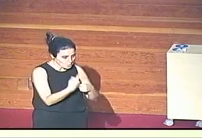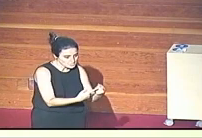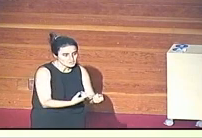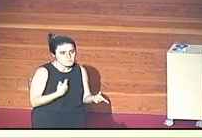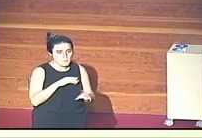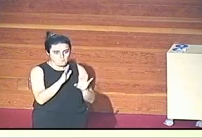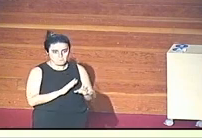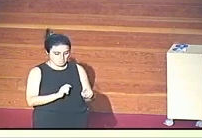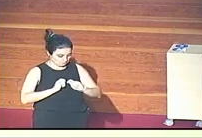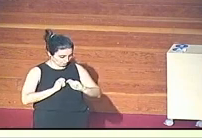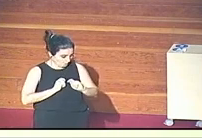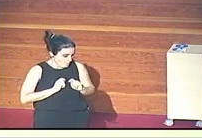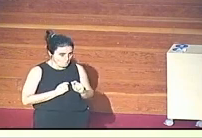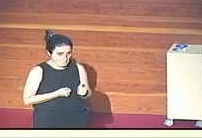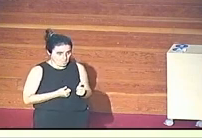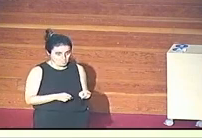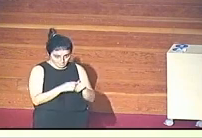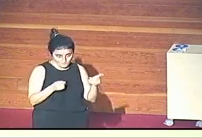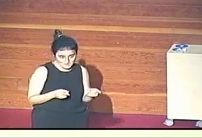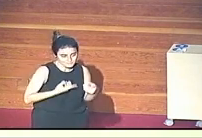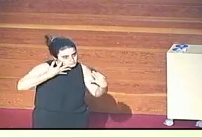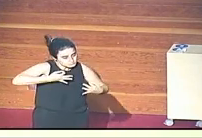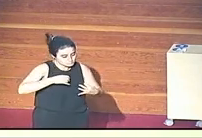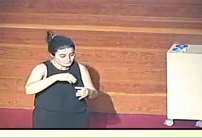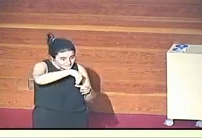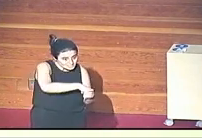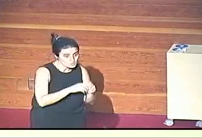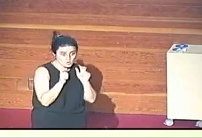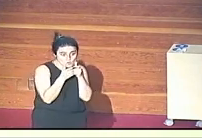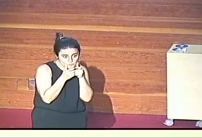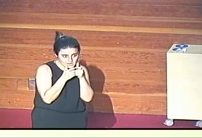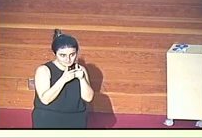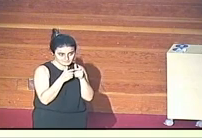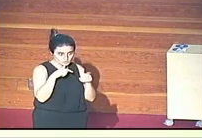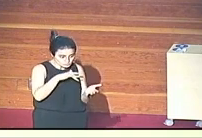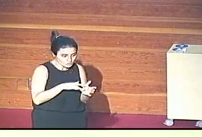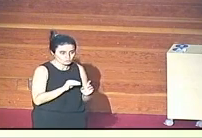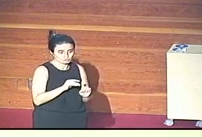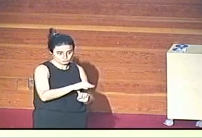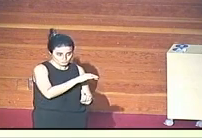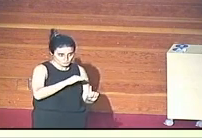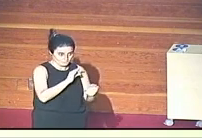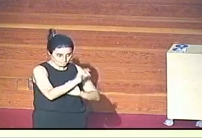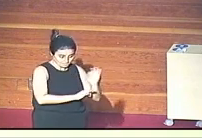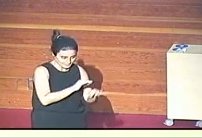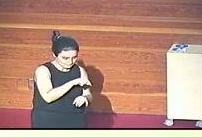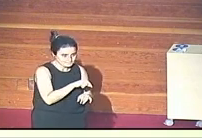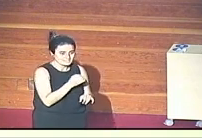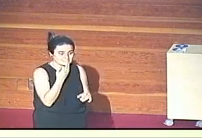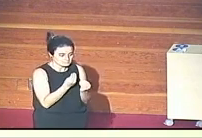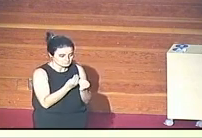tienen ninguna función bueno pues forman parte de unos ecosistemas que seguramente si dejaran de existir dejarían de cumplir